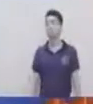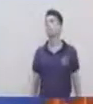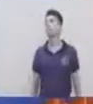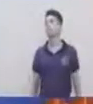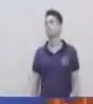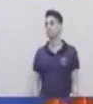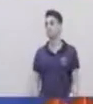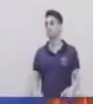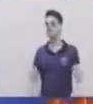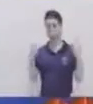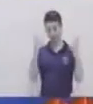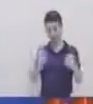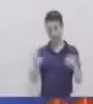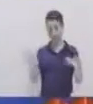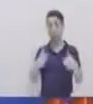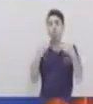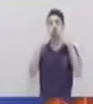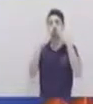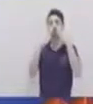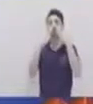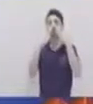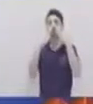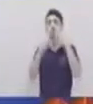expulso el aire por la boca,